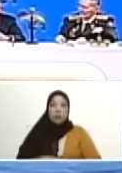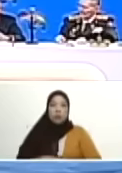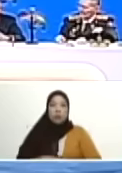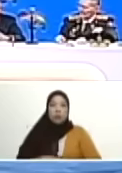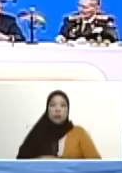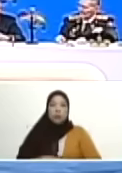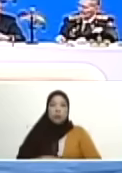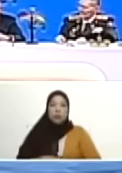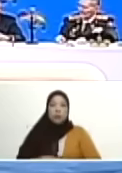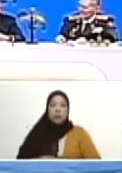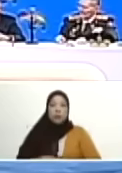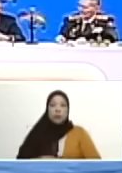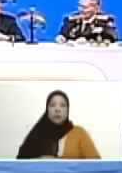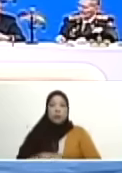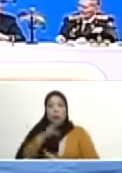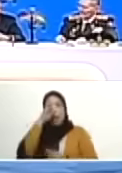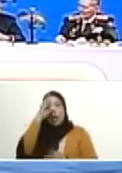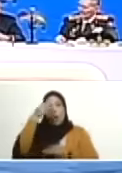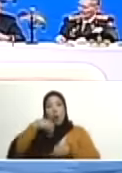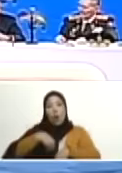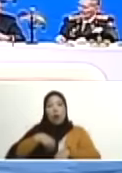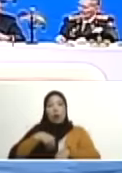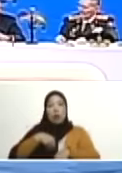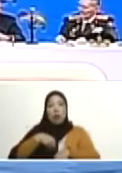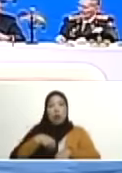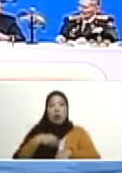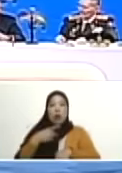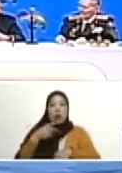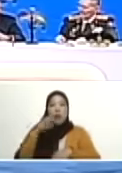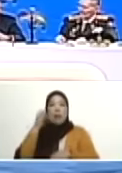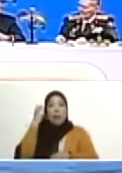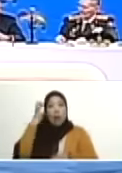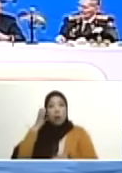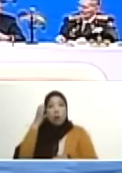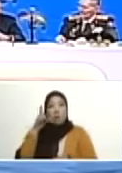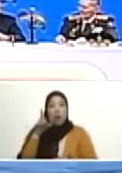el Acuerdo de Ginebra.